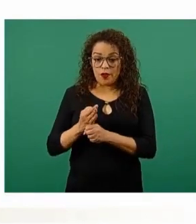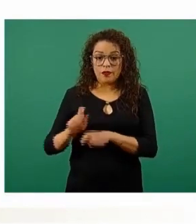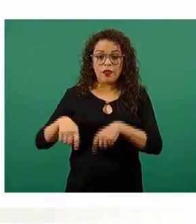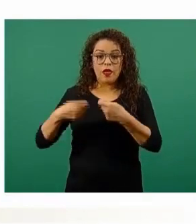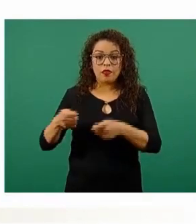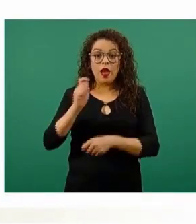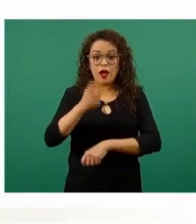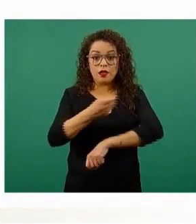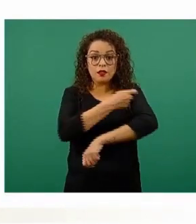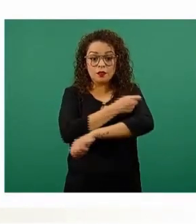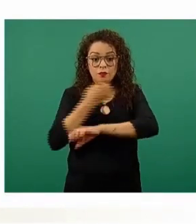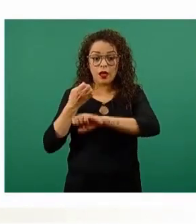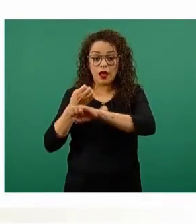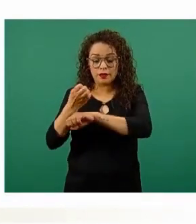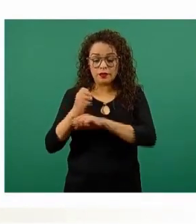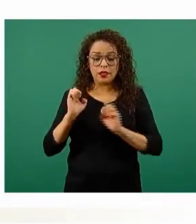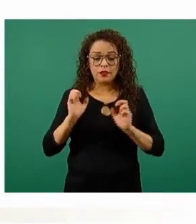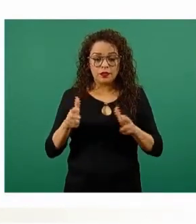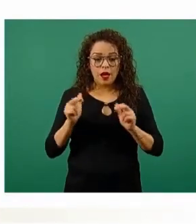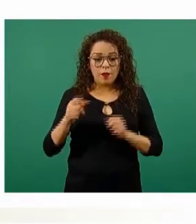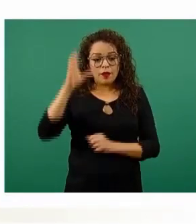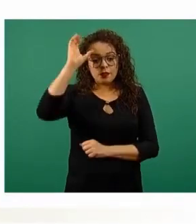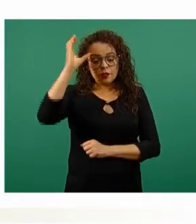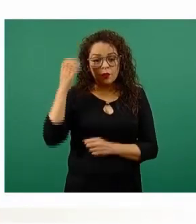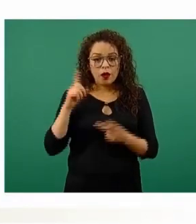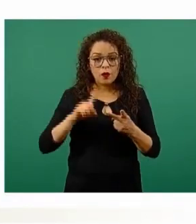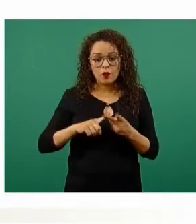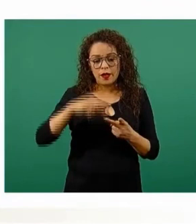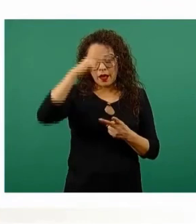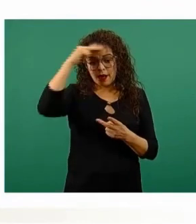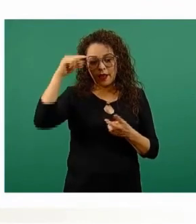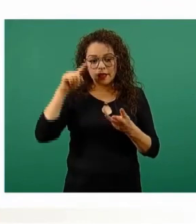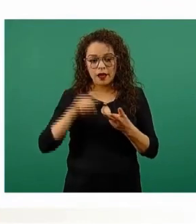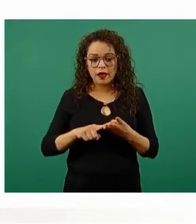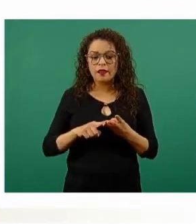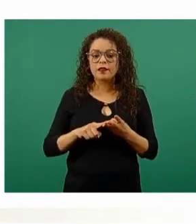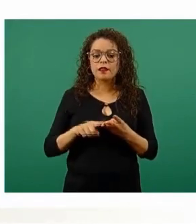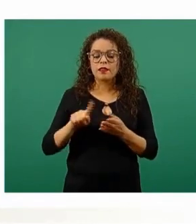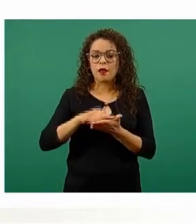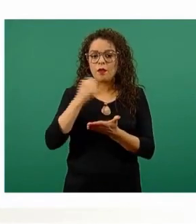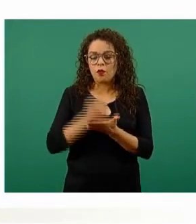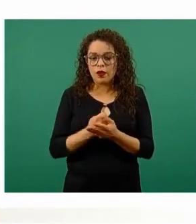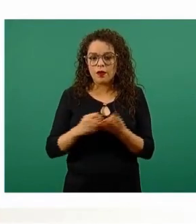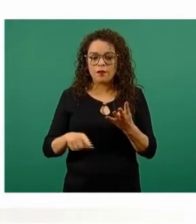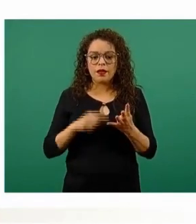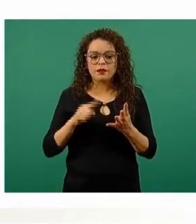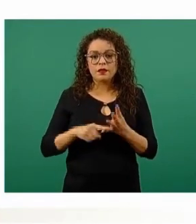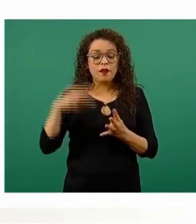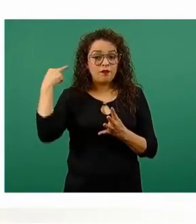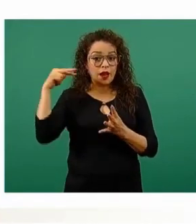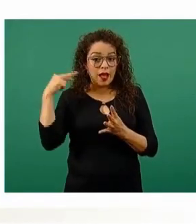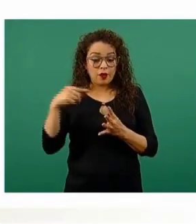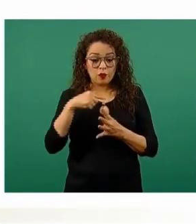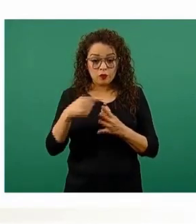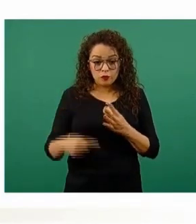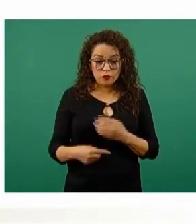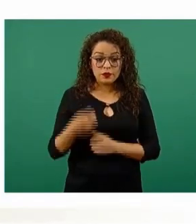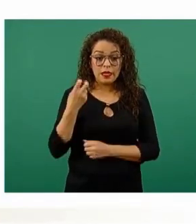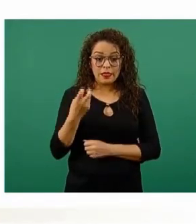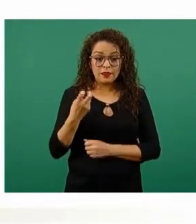coahuila y nayarit tamaulipas y veracruz donde tenemos brigadas activas vacunando